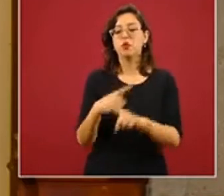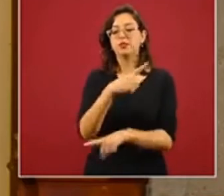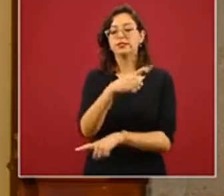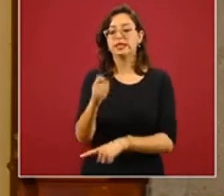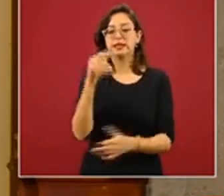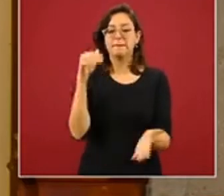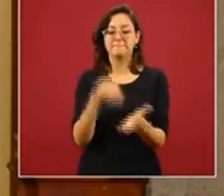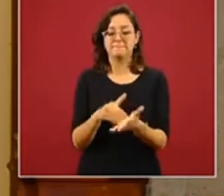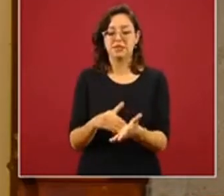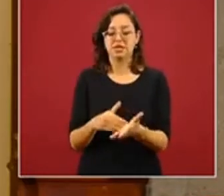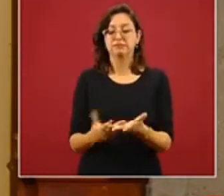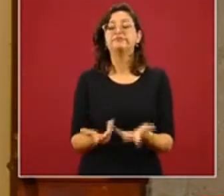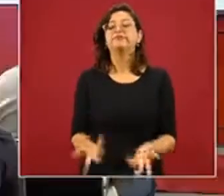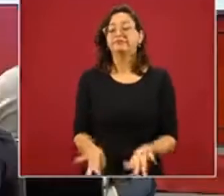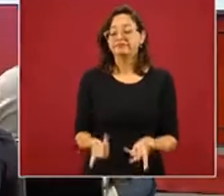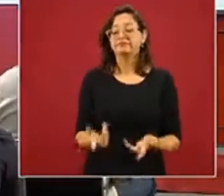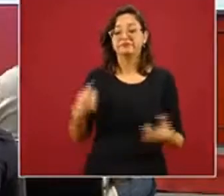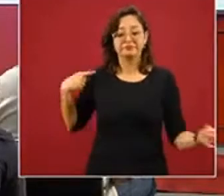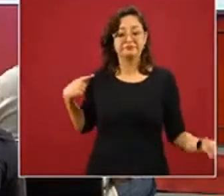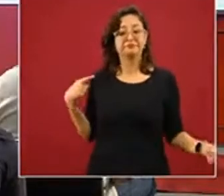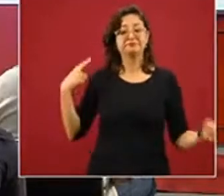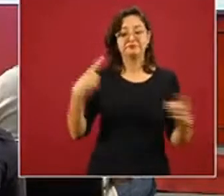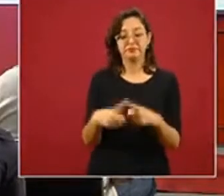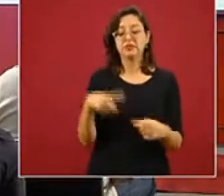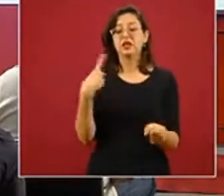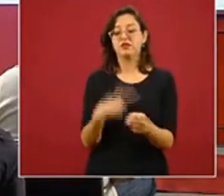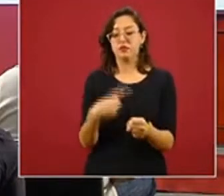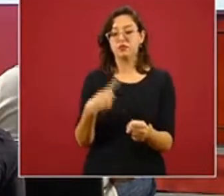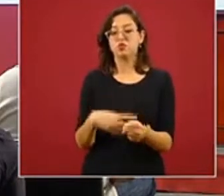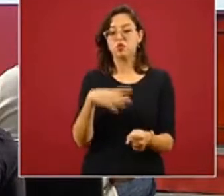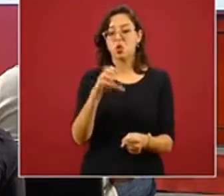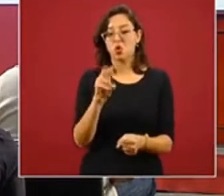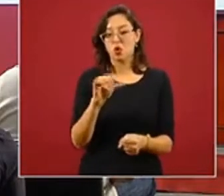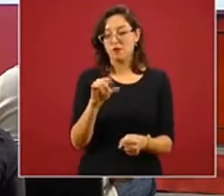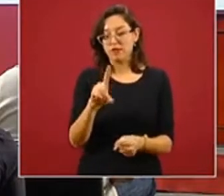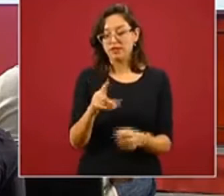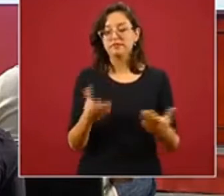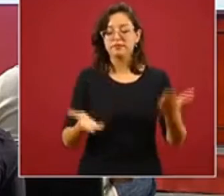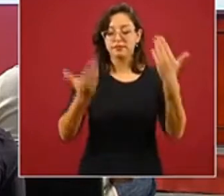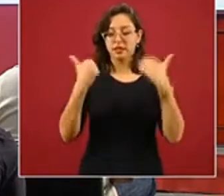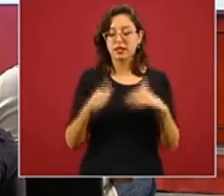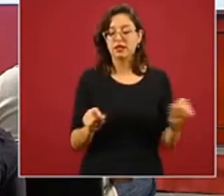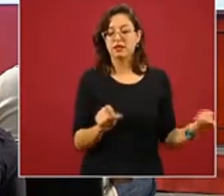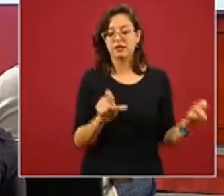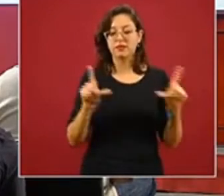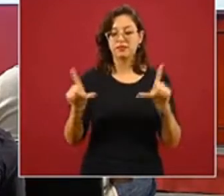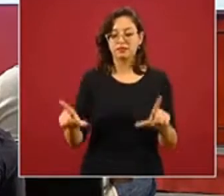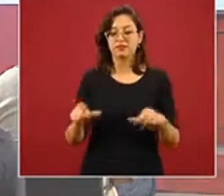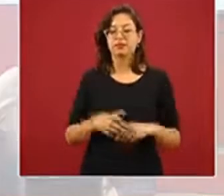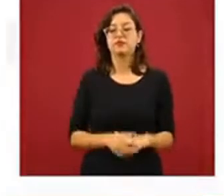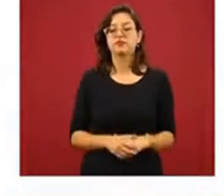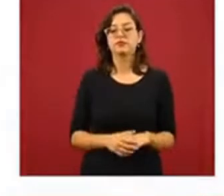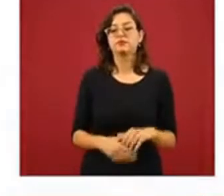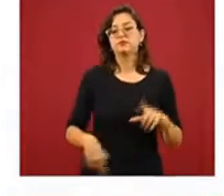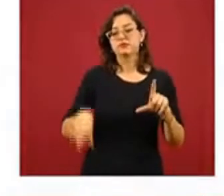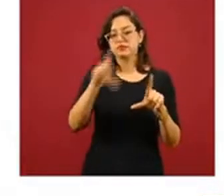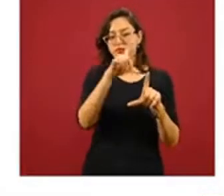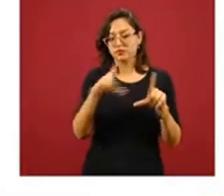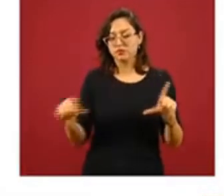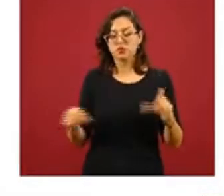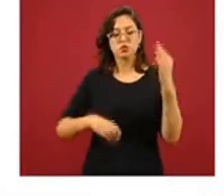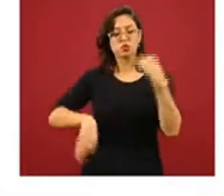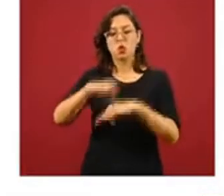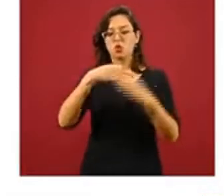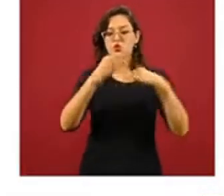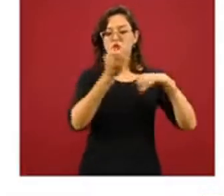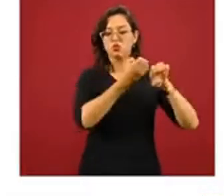han tenido COVID hasta el momento en función de la epidemia. Si vemos la siguiente diapositiva, vamos a ver que son todos los estados que están en